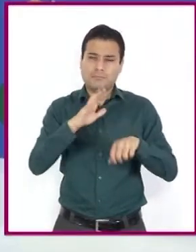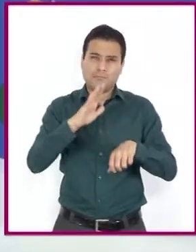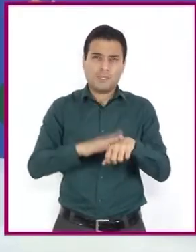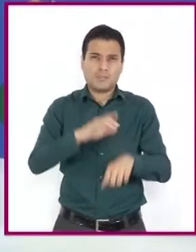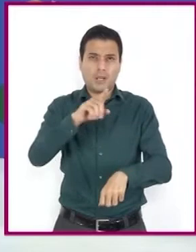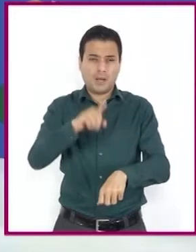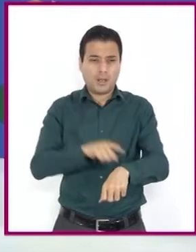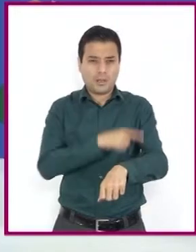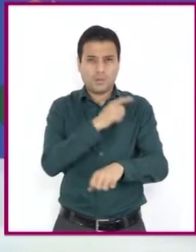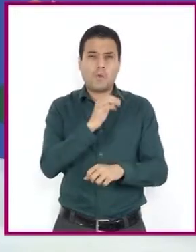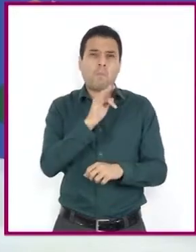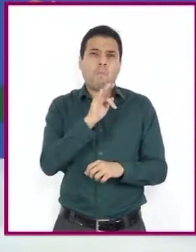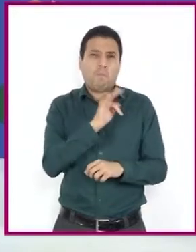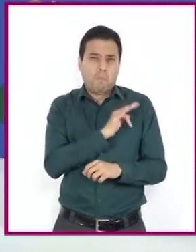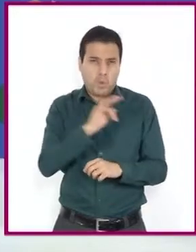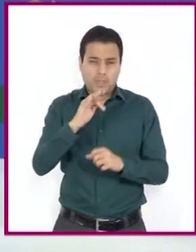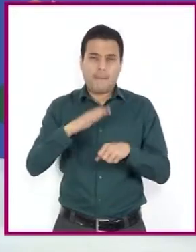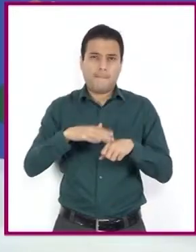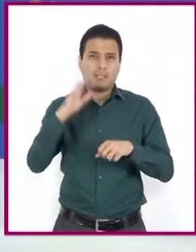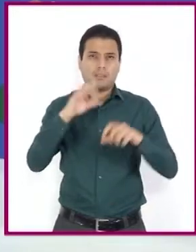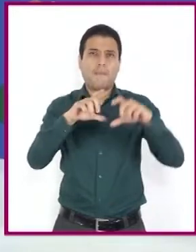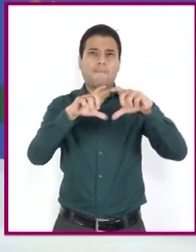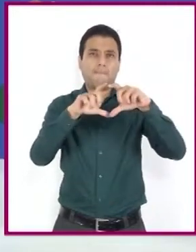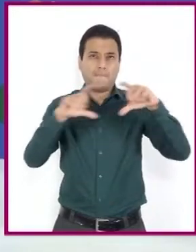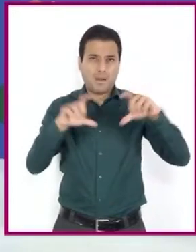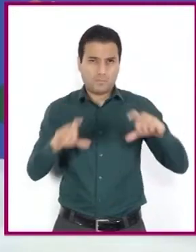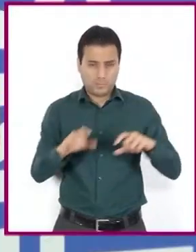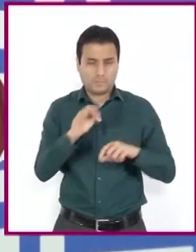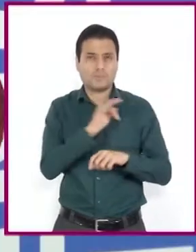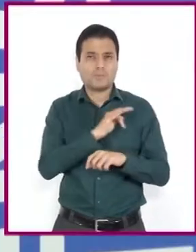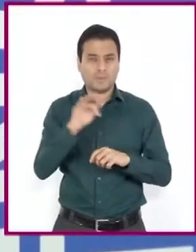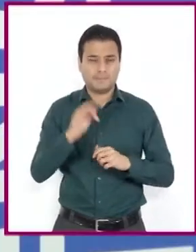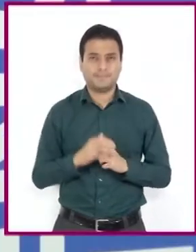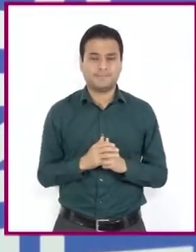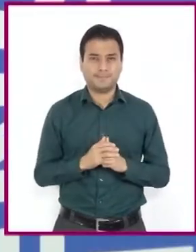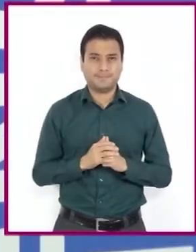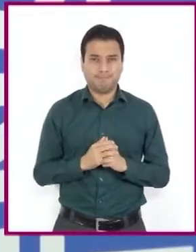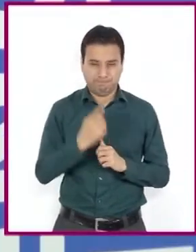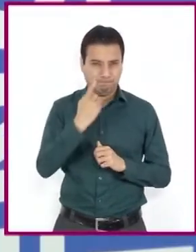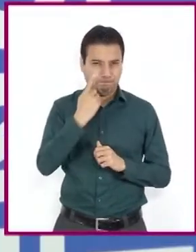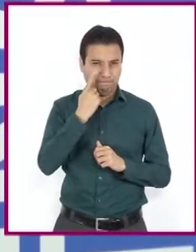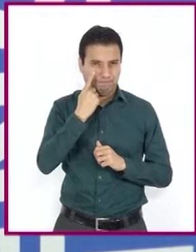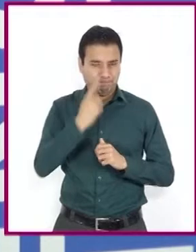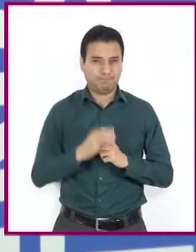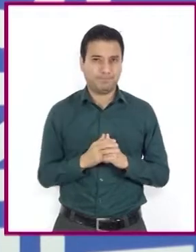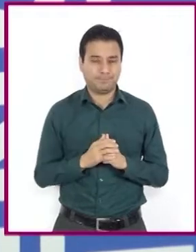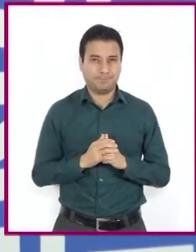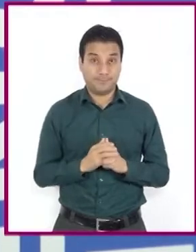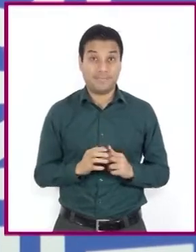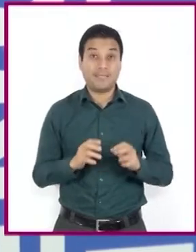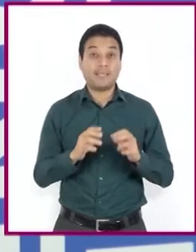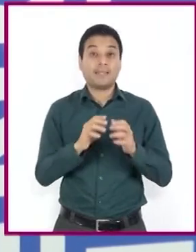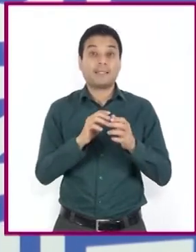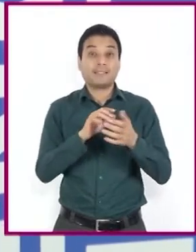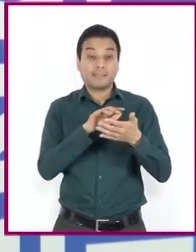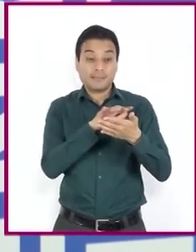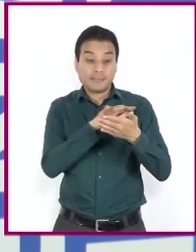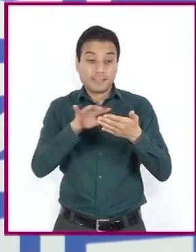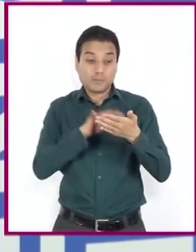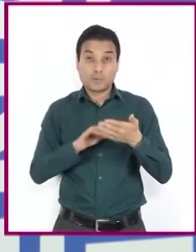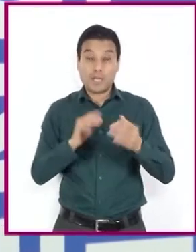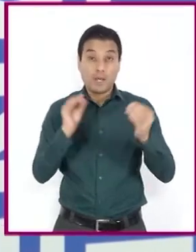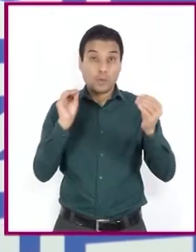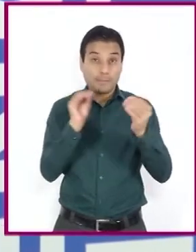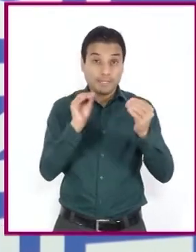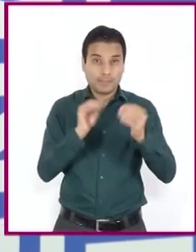presentar más párrafos de cada tipo. En primer lugar, los textos argumentativos, entre ellos